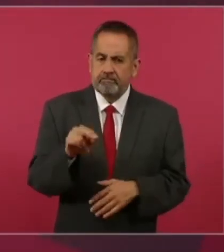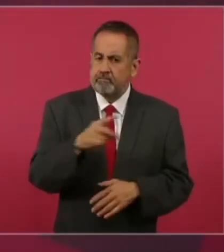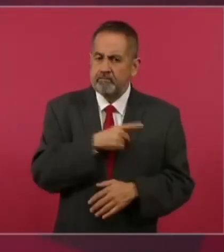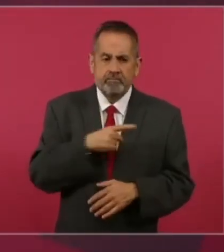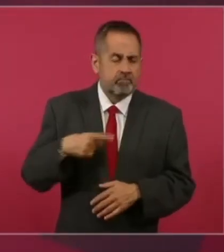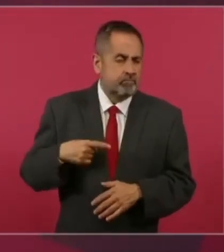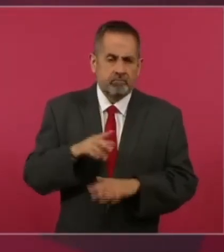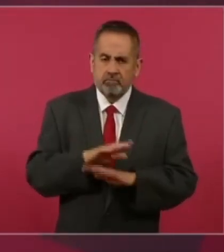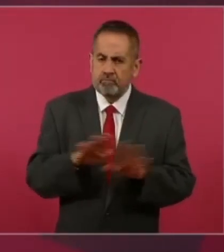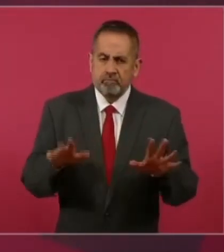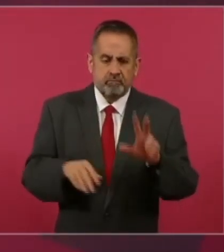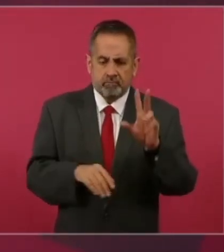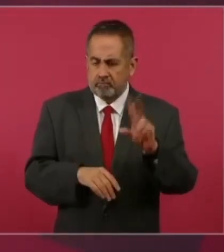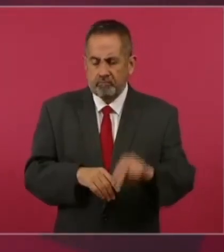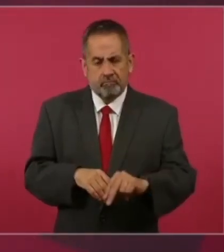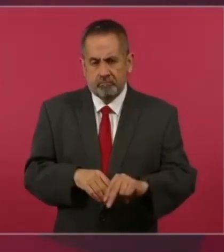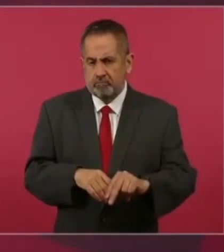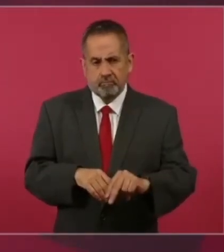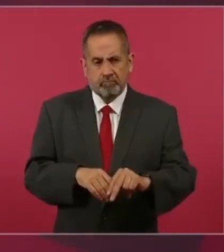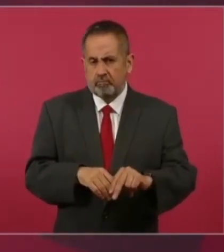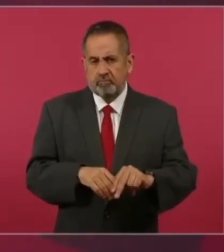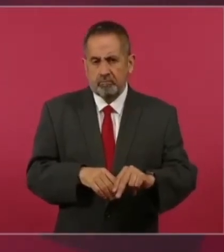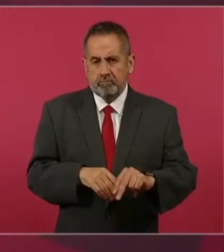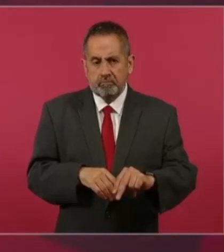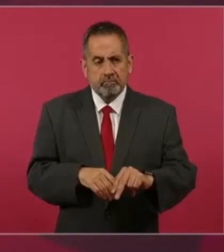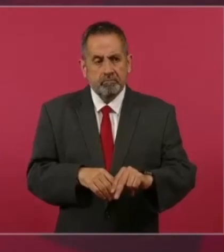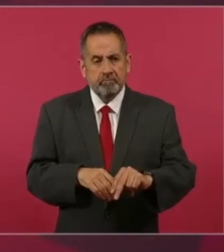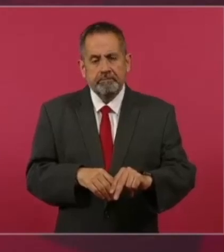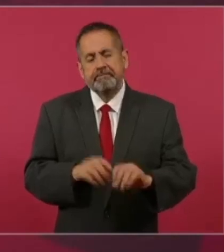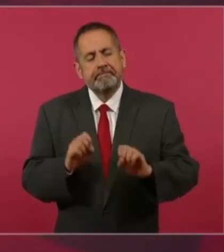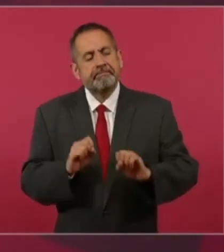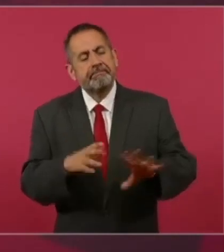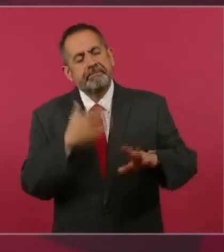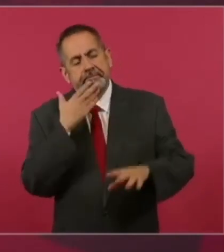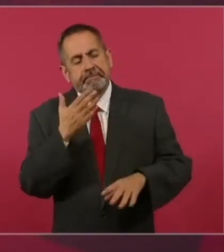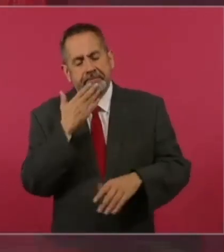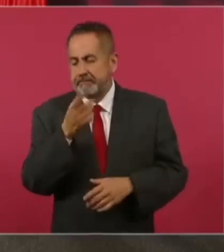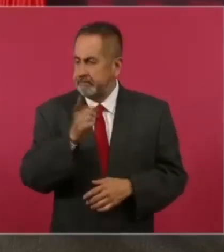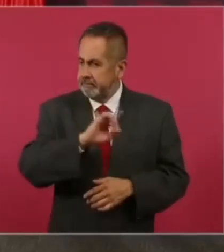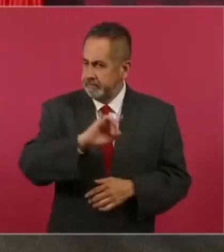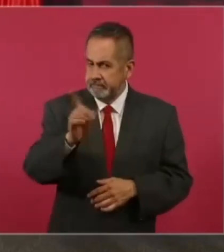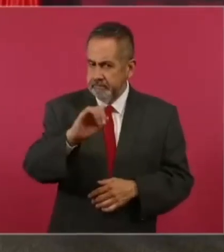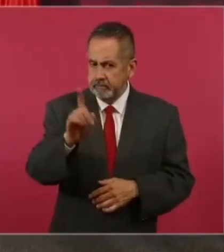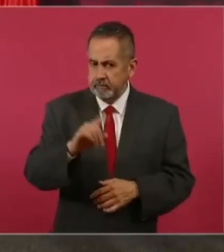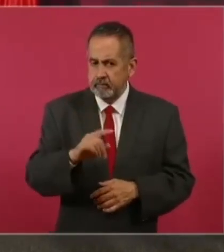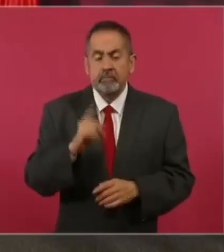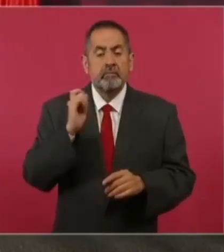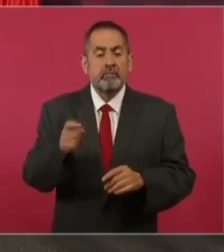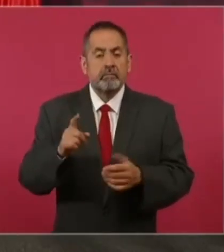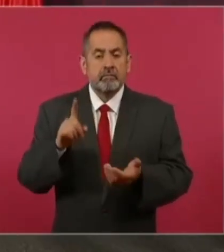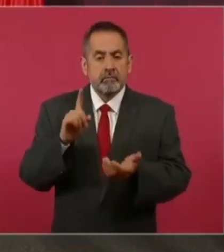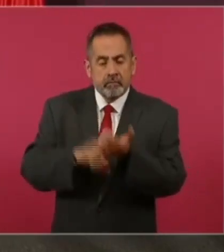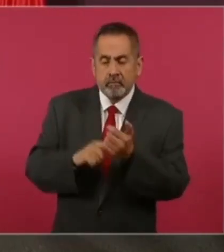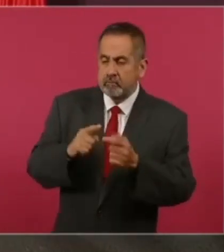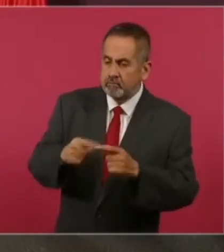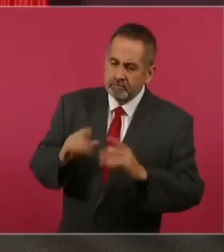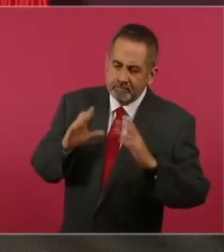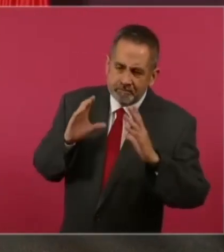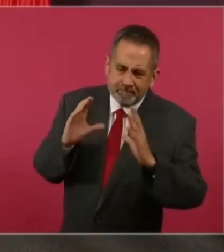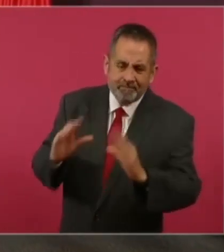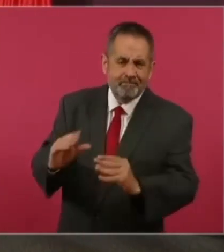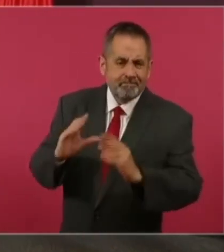de suceder, no deben de admitirse, y tiene que ver mucho con la formación